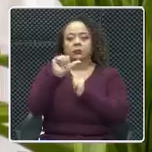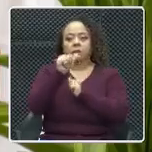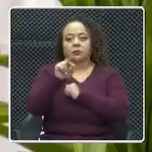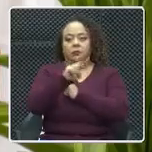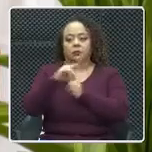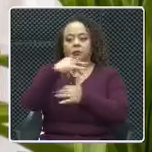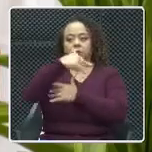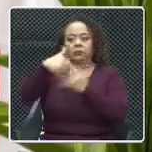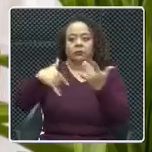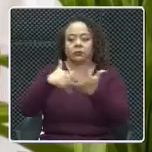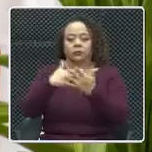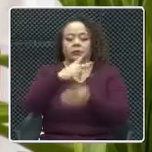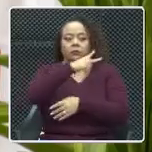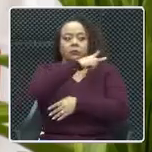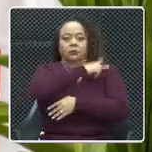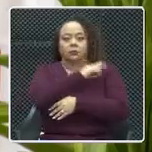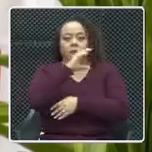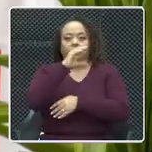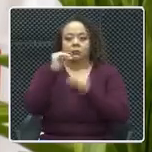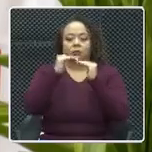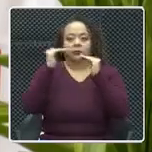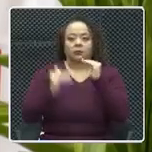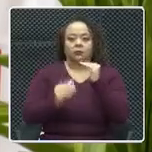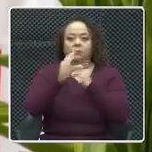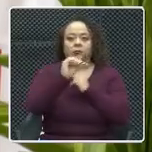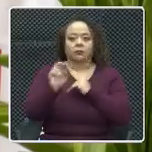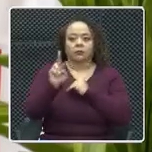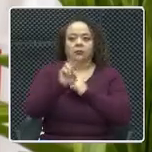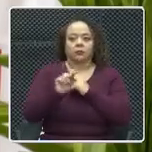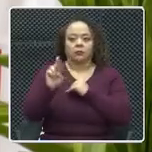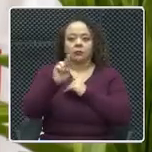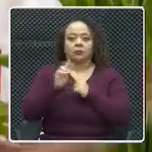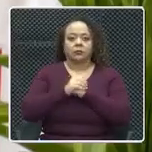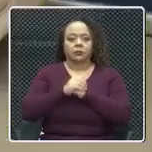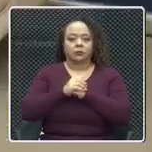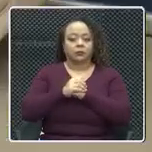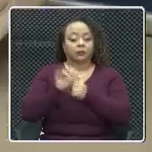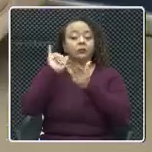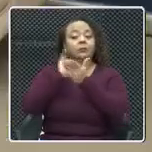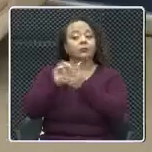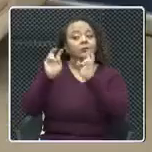en el trabajo, jefaturas, subalternos y compañeros. Eso que es no tema. Son